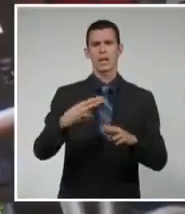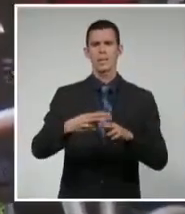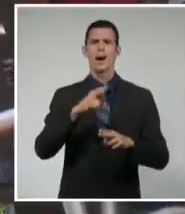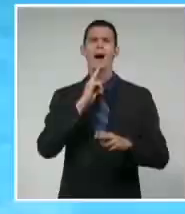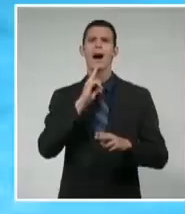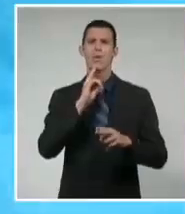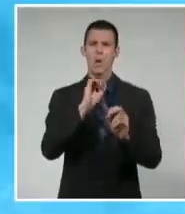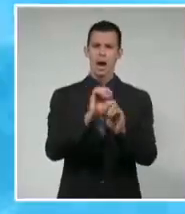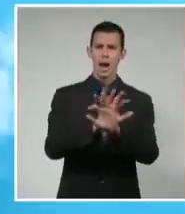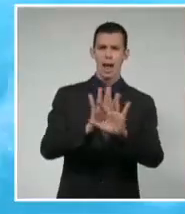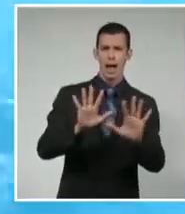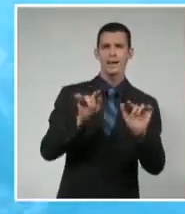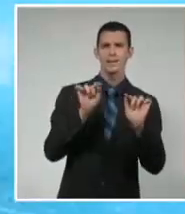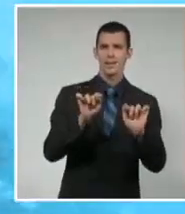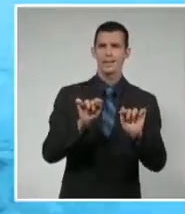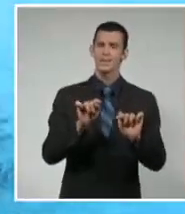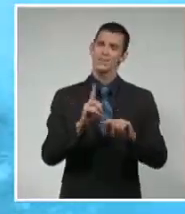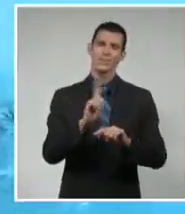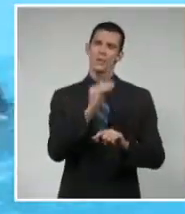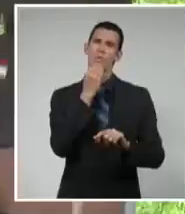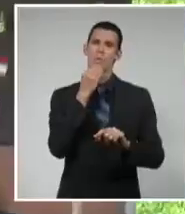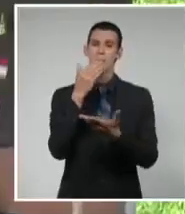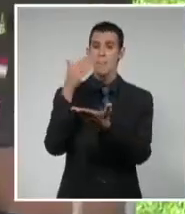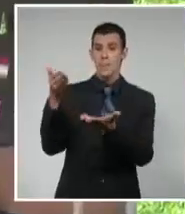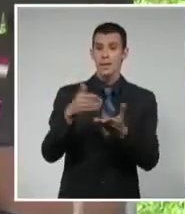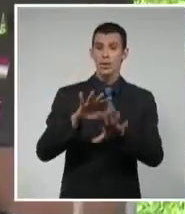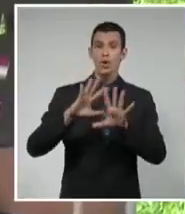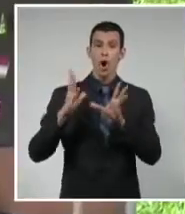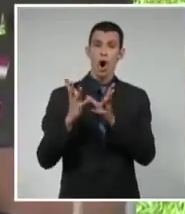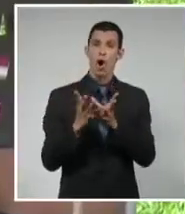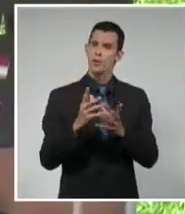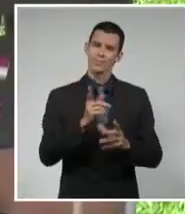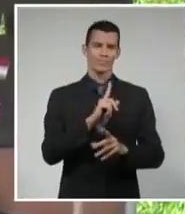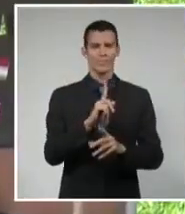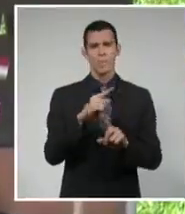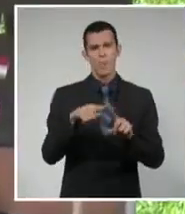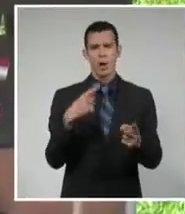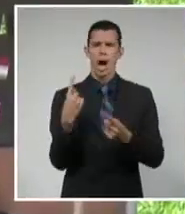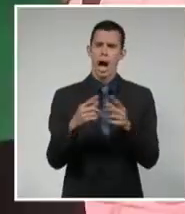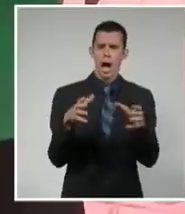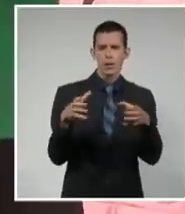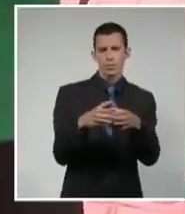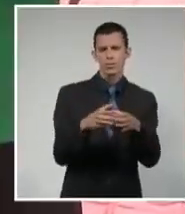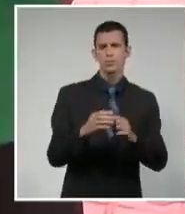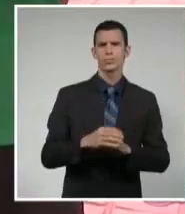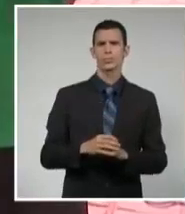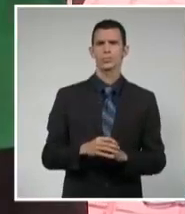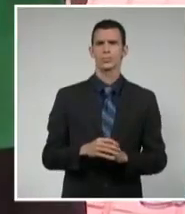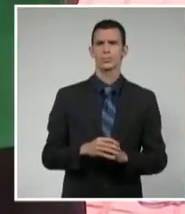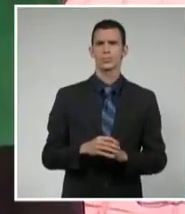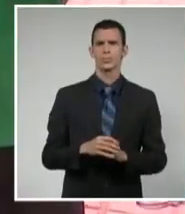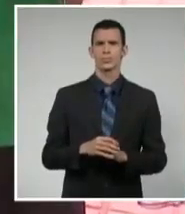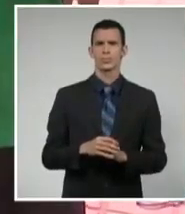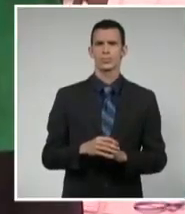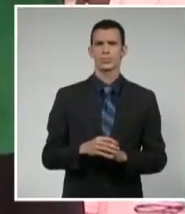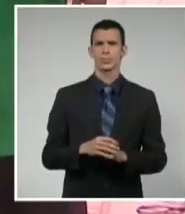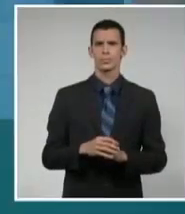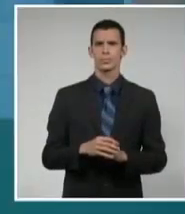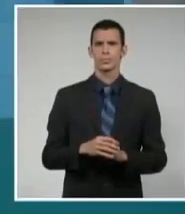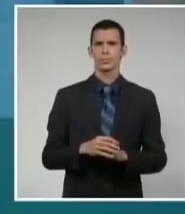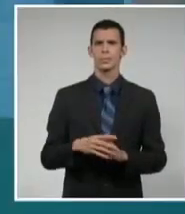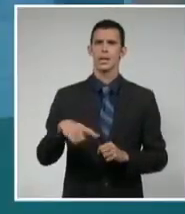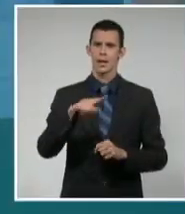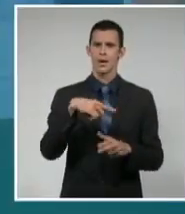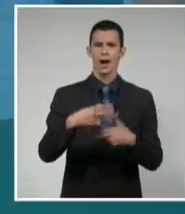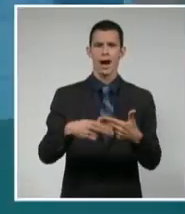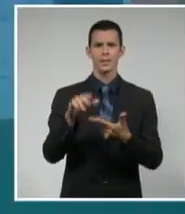centro de aislamiento ante la COVID-19 que atendió a viajeros procedentes de otros países, hoy ostenta la certificación de lugar higiénico